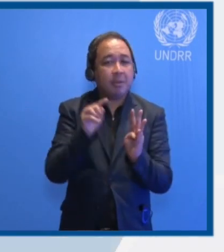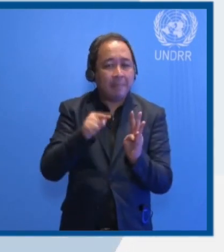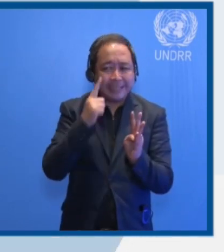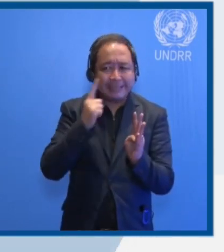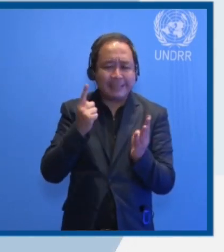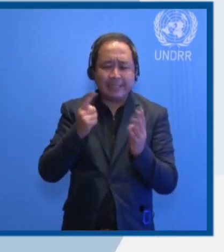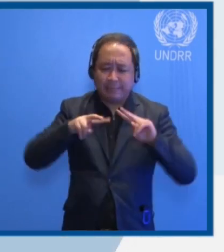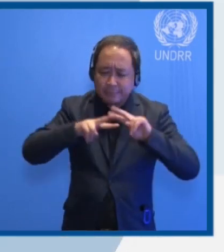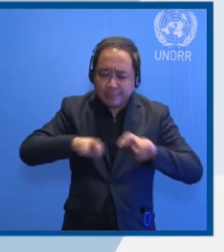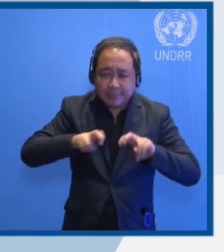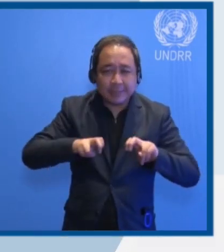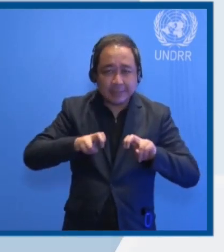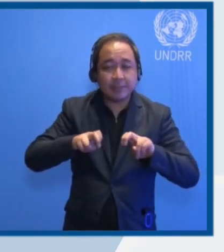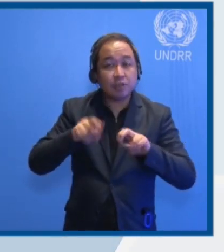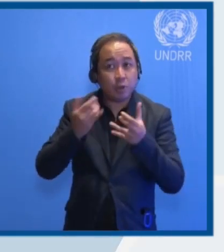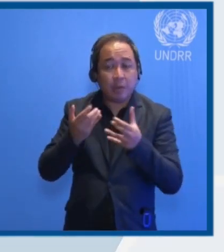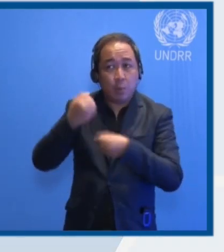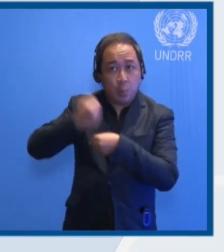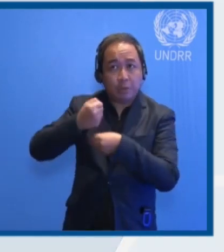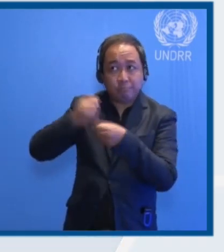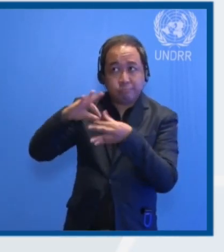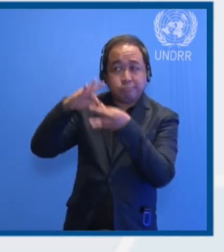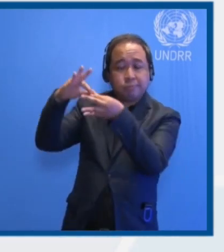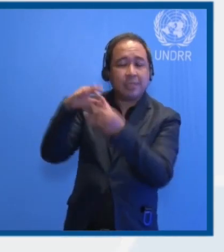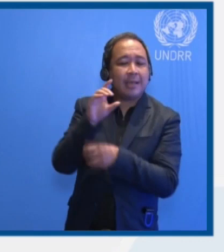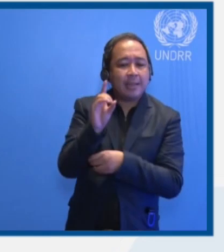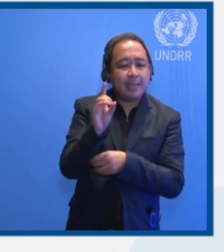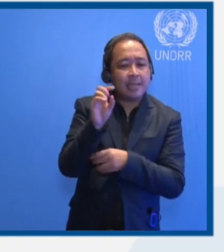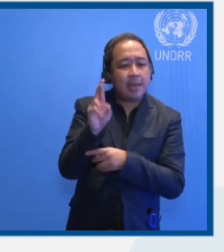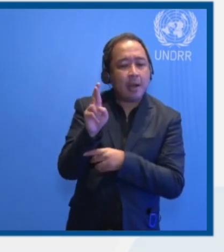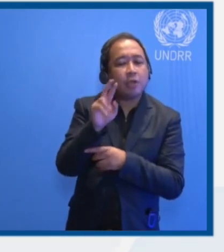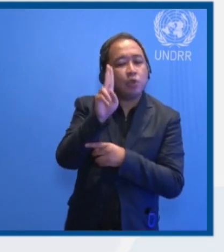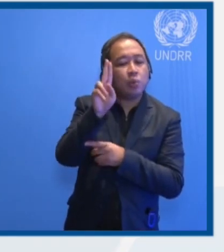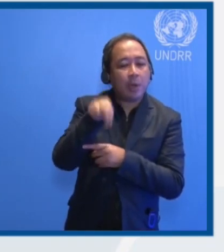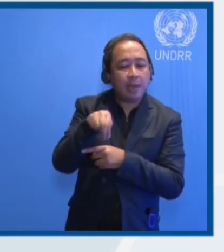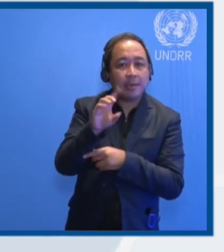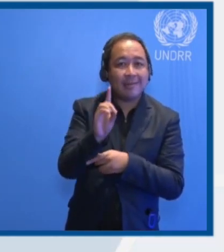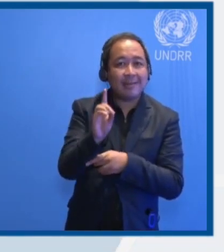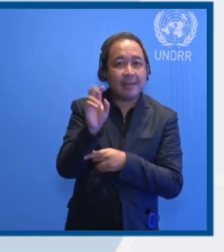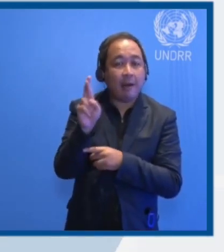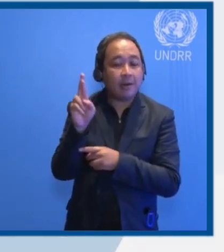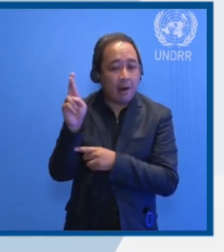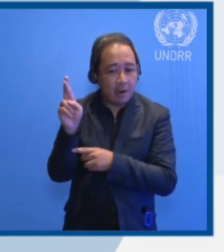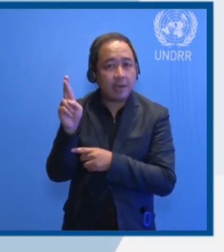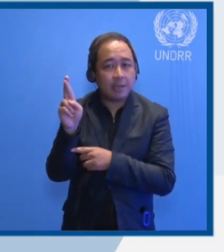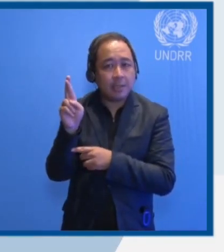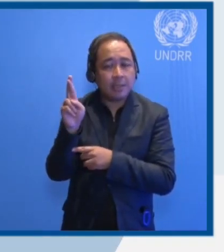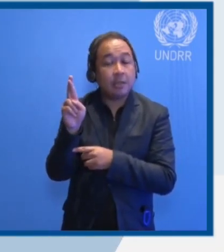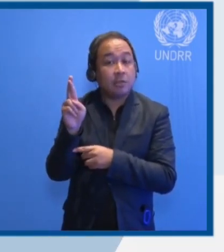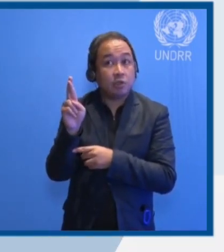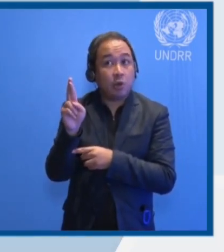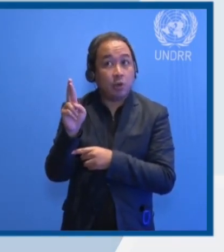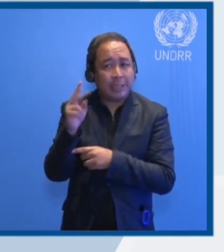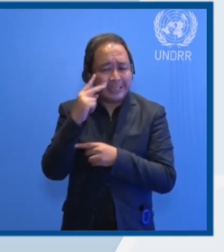proponer soluciones basadas en la naturaleza para reducir condiciones de riesgo. Y dos, vamos a tener todos los requerimientos